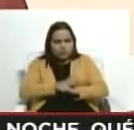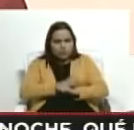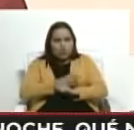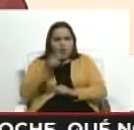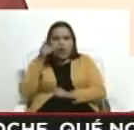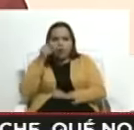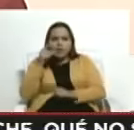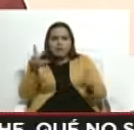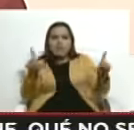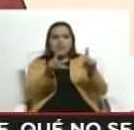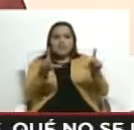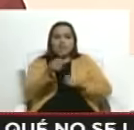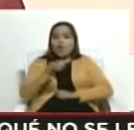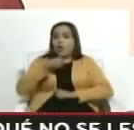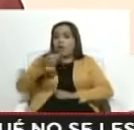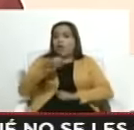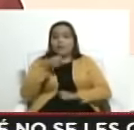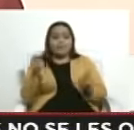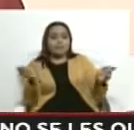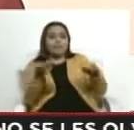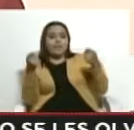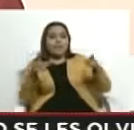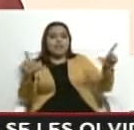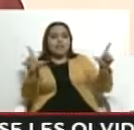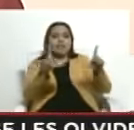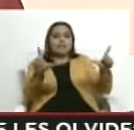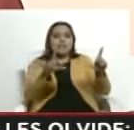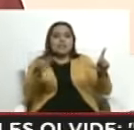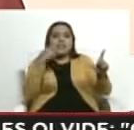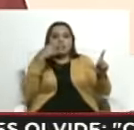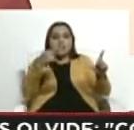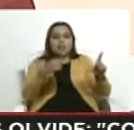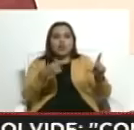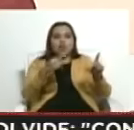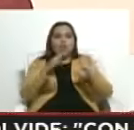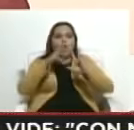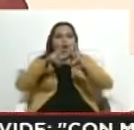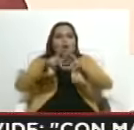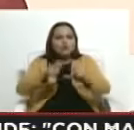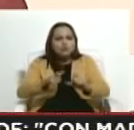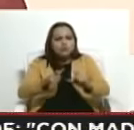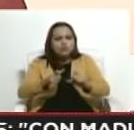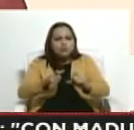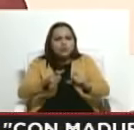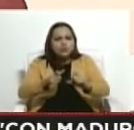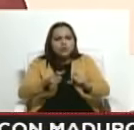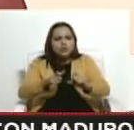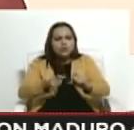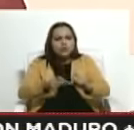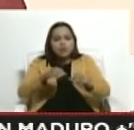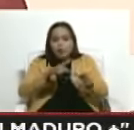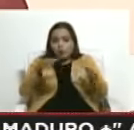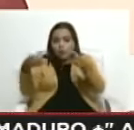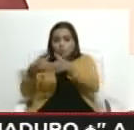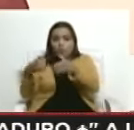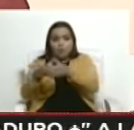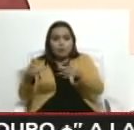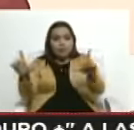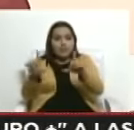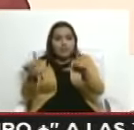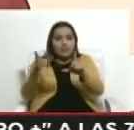animador salió en un canal de televisión a dar los resultados que los dueños de los medios habían